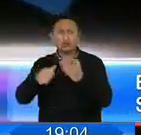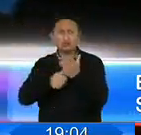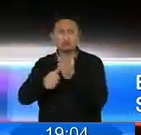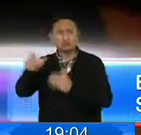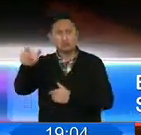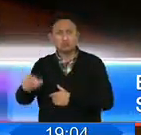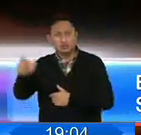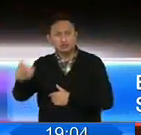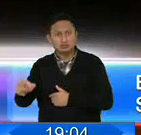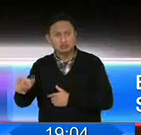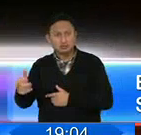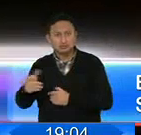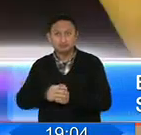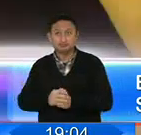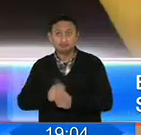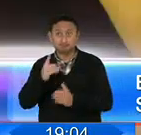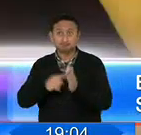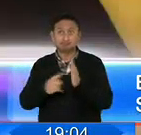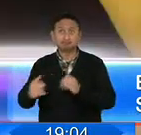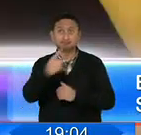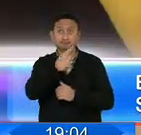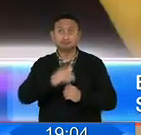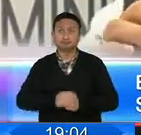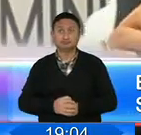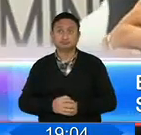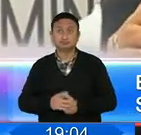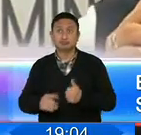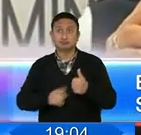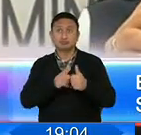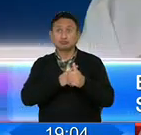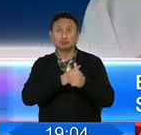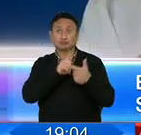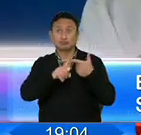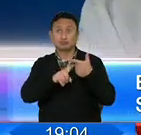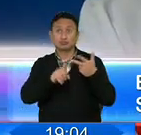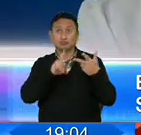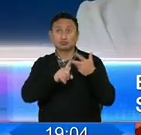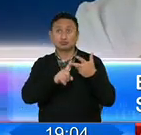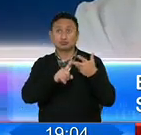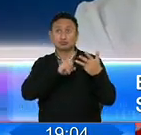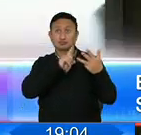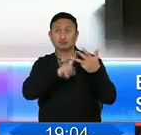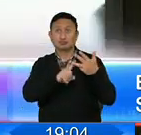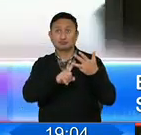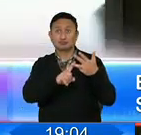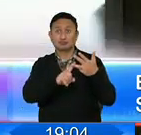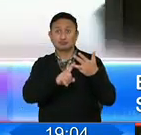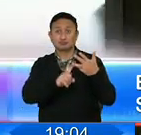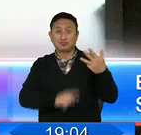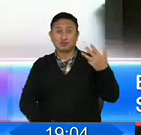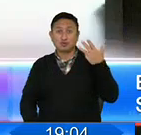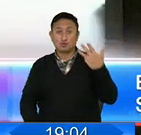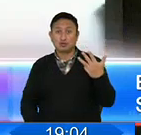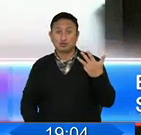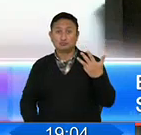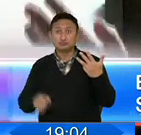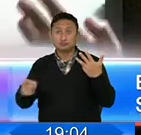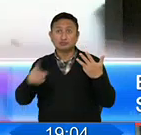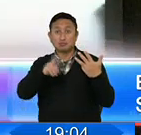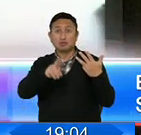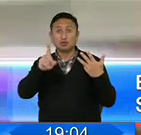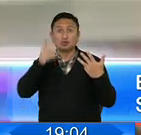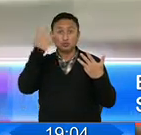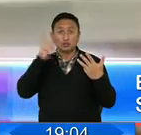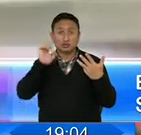de Salud. Ellos son Verónica Espinosa, Catalina Andramuño, Juan Carlos Ceballos. Farfán deja su cargo 21 días después